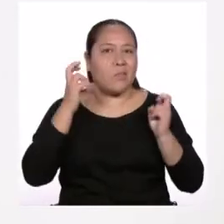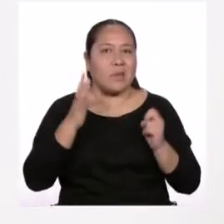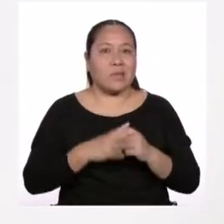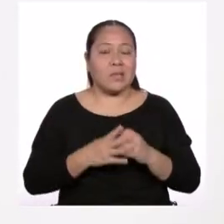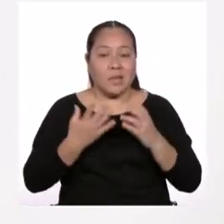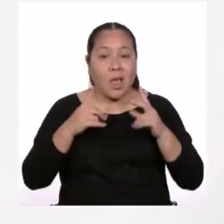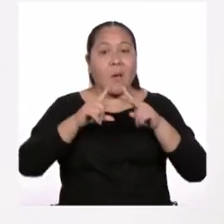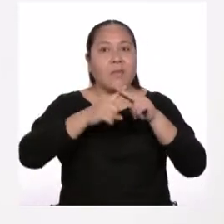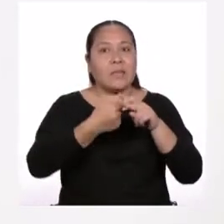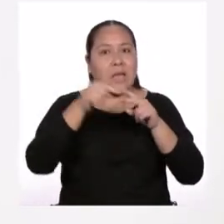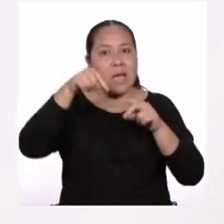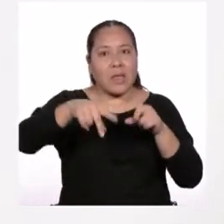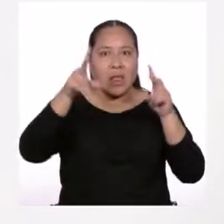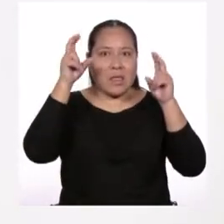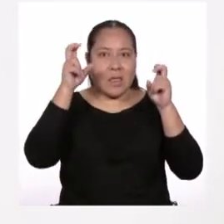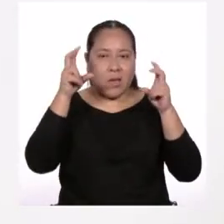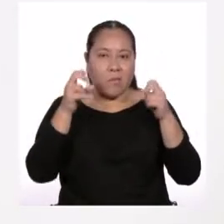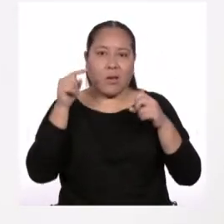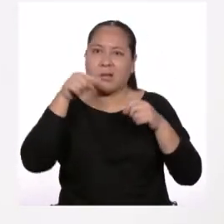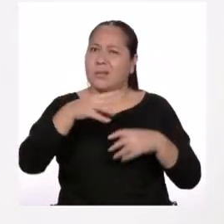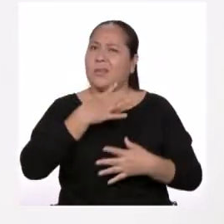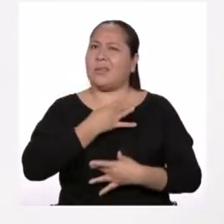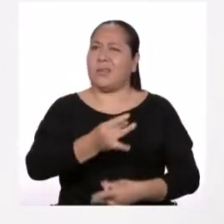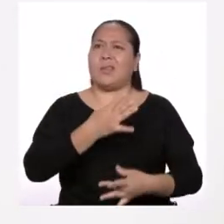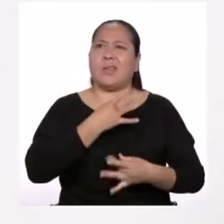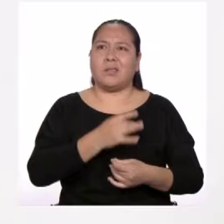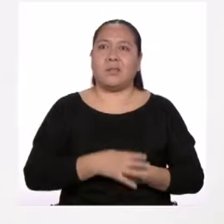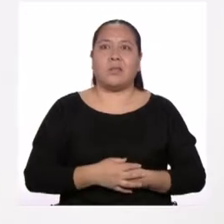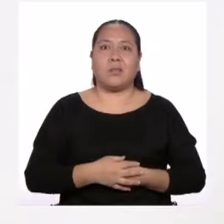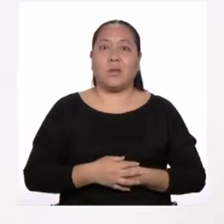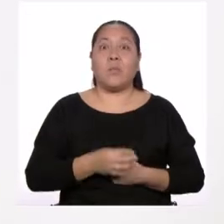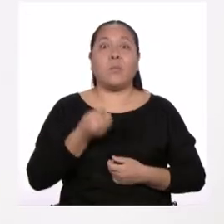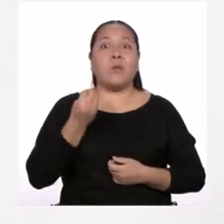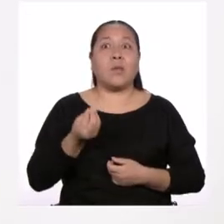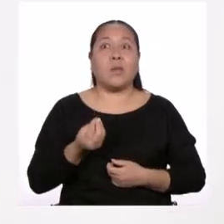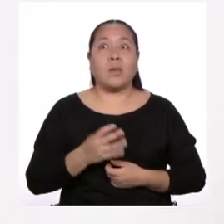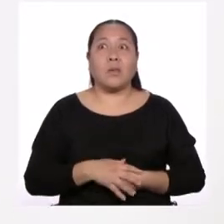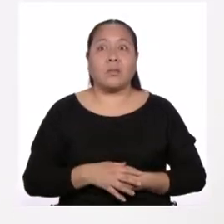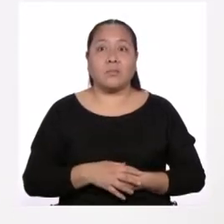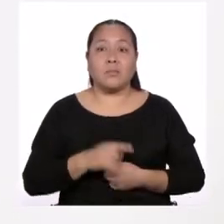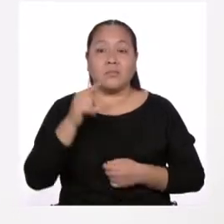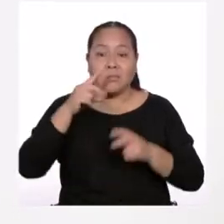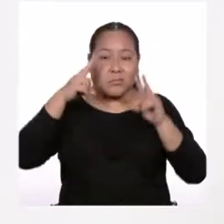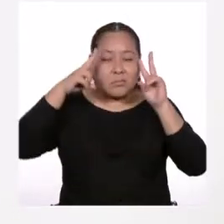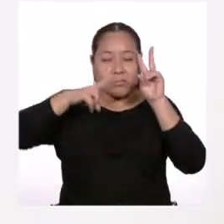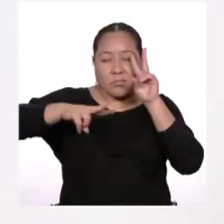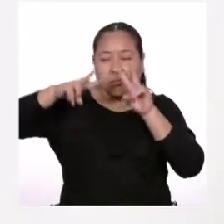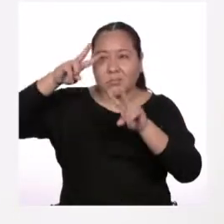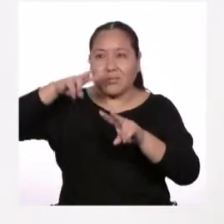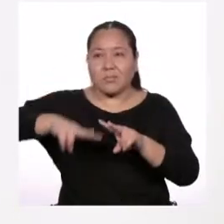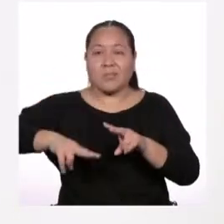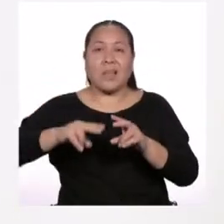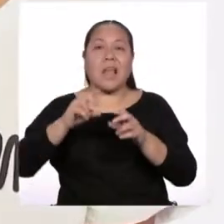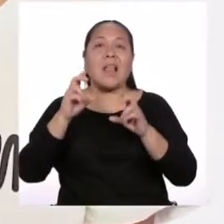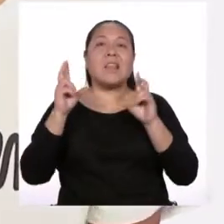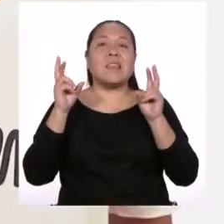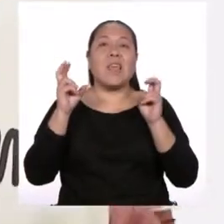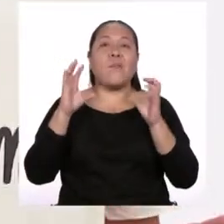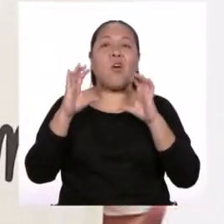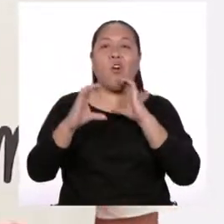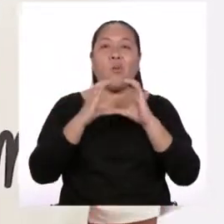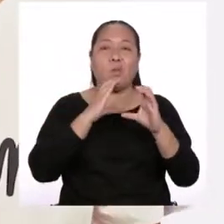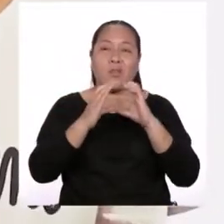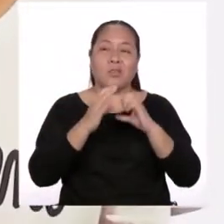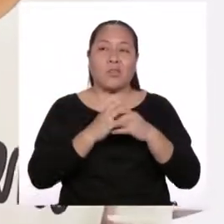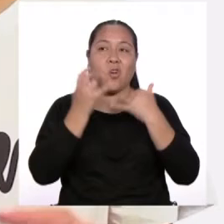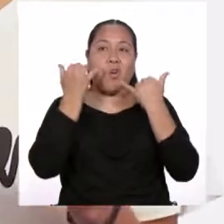el tema del programa, que está más que interesante. Porque nos sumergiremos y exploraremos el área de comunicación.